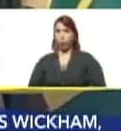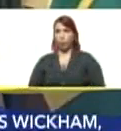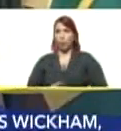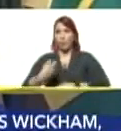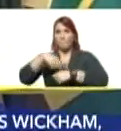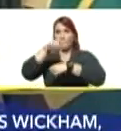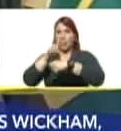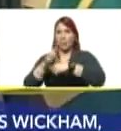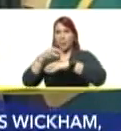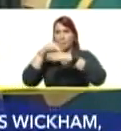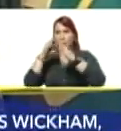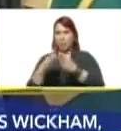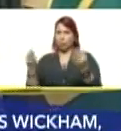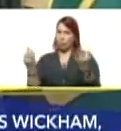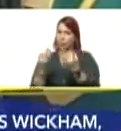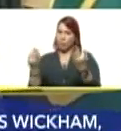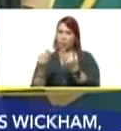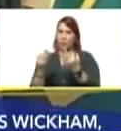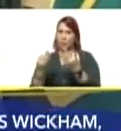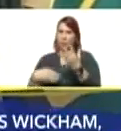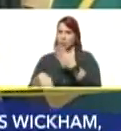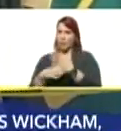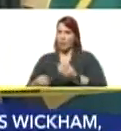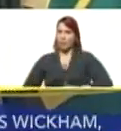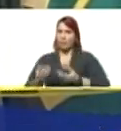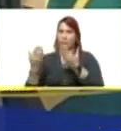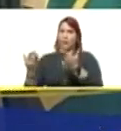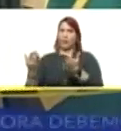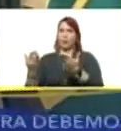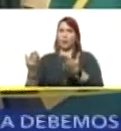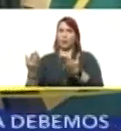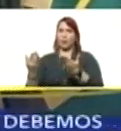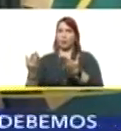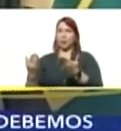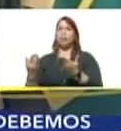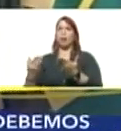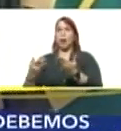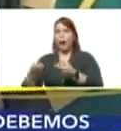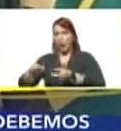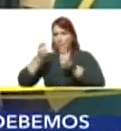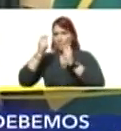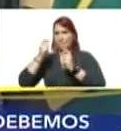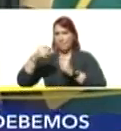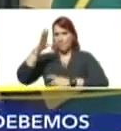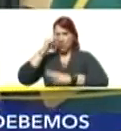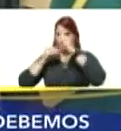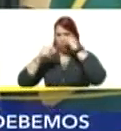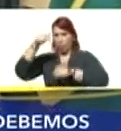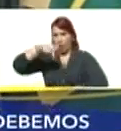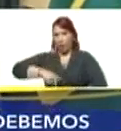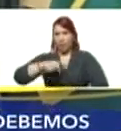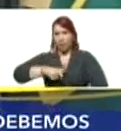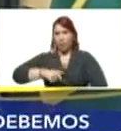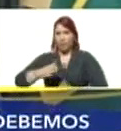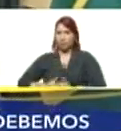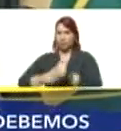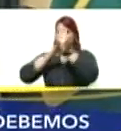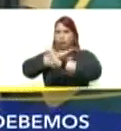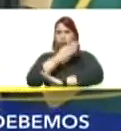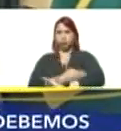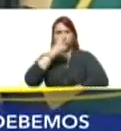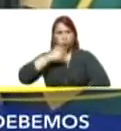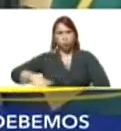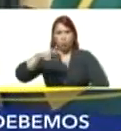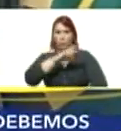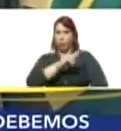González, siempre se va a llevar la lección vivida y aprendida desde el heroico pueblo de la República